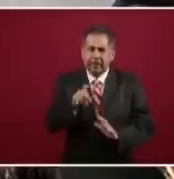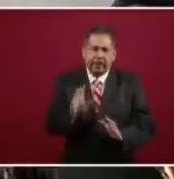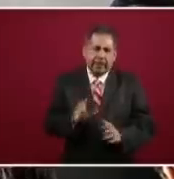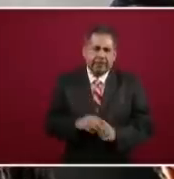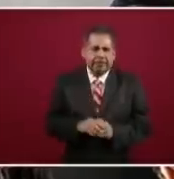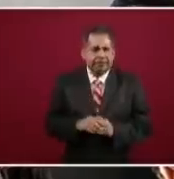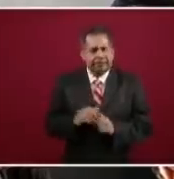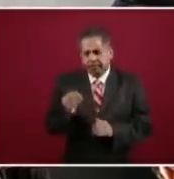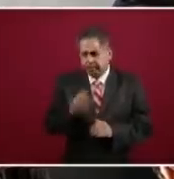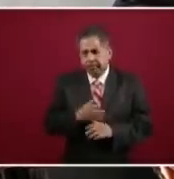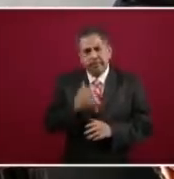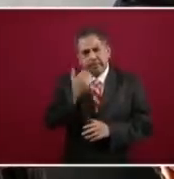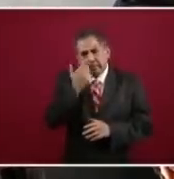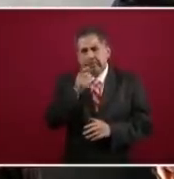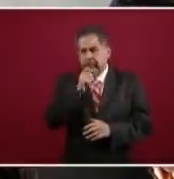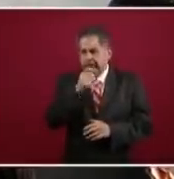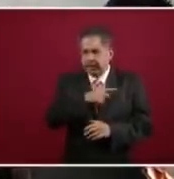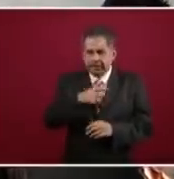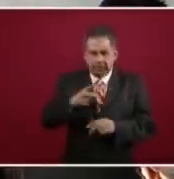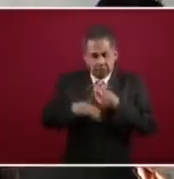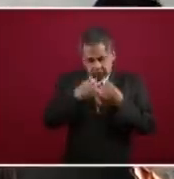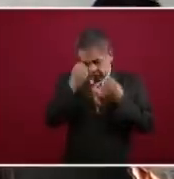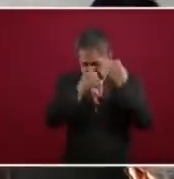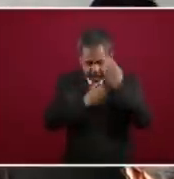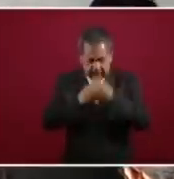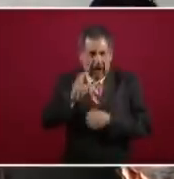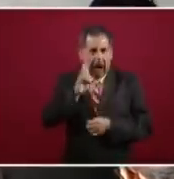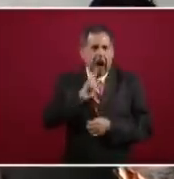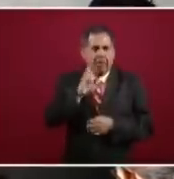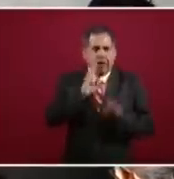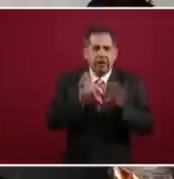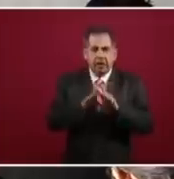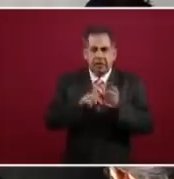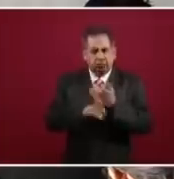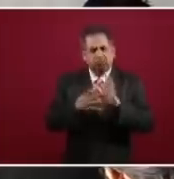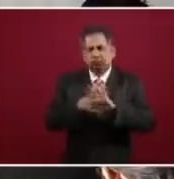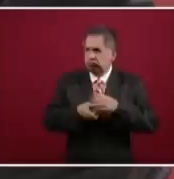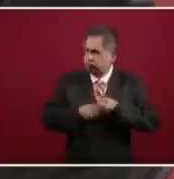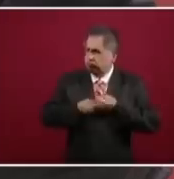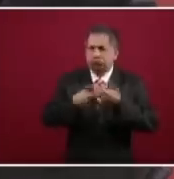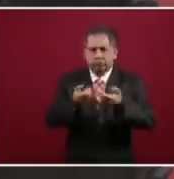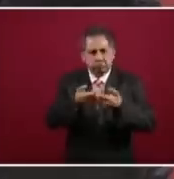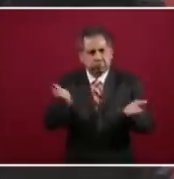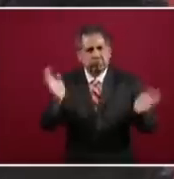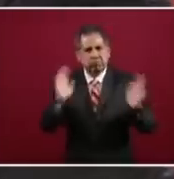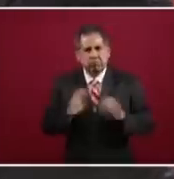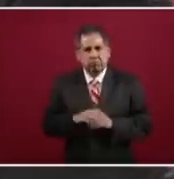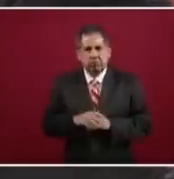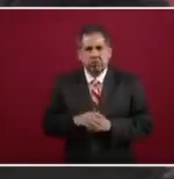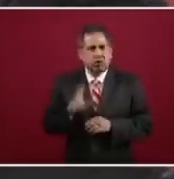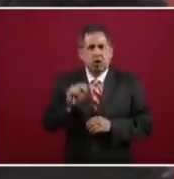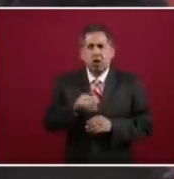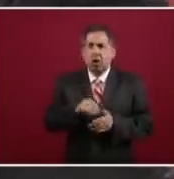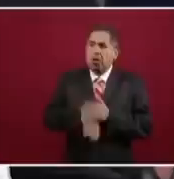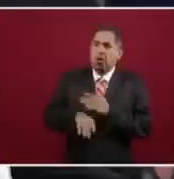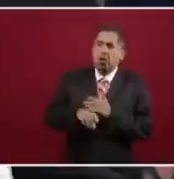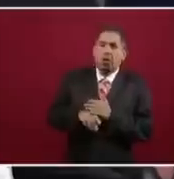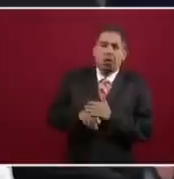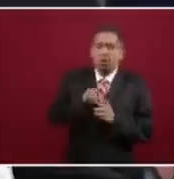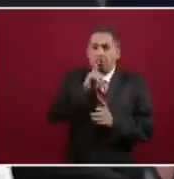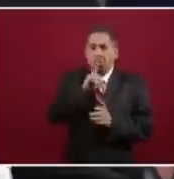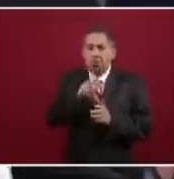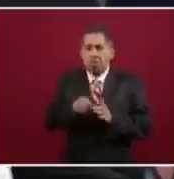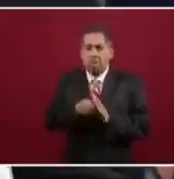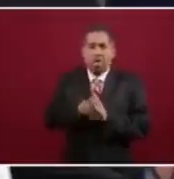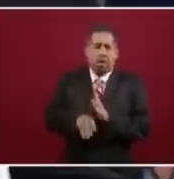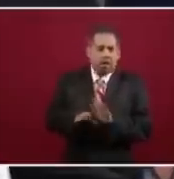de todas maneras hay que analizarlos hay que verlos hay que ventilar los que nada se quede sin